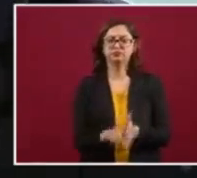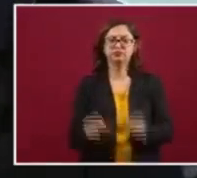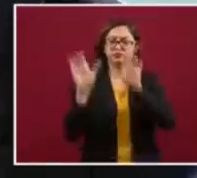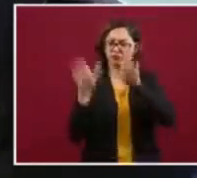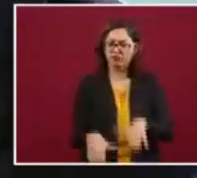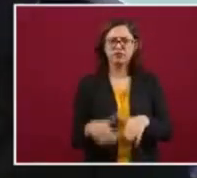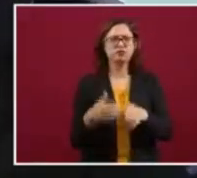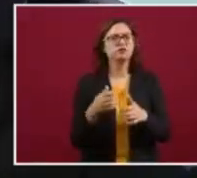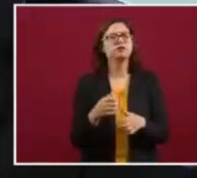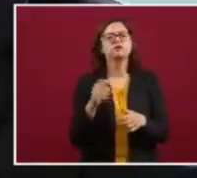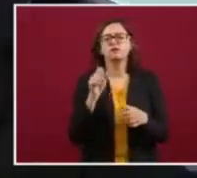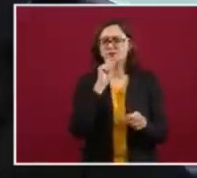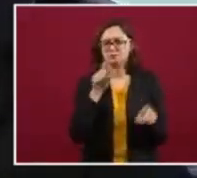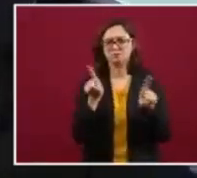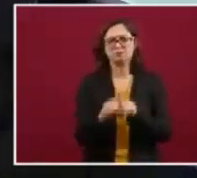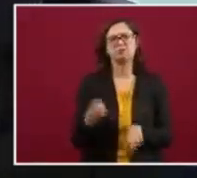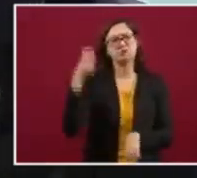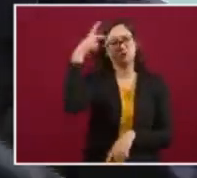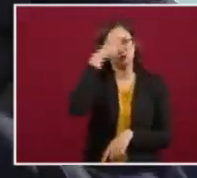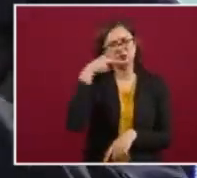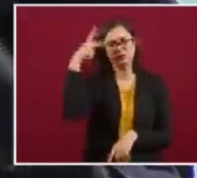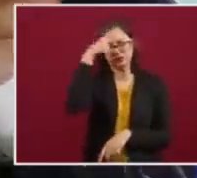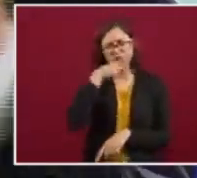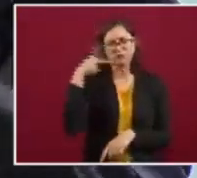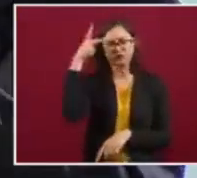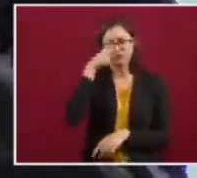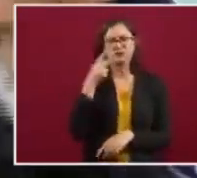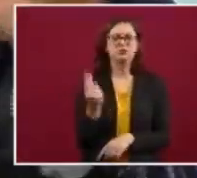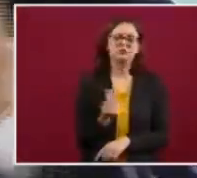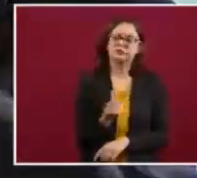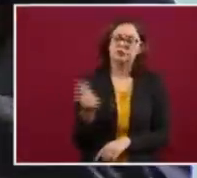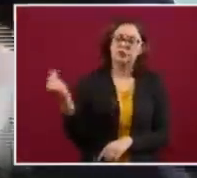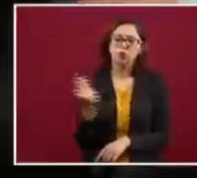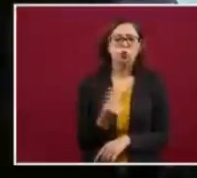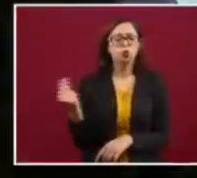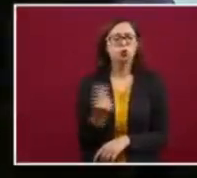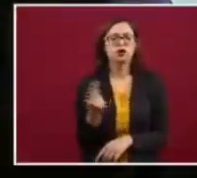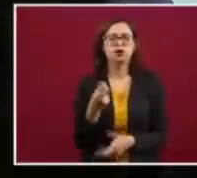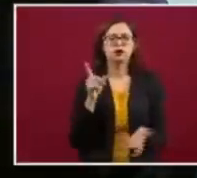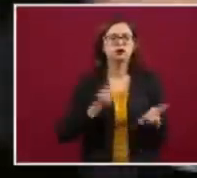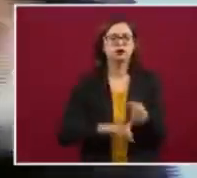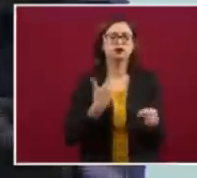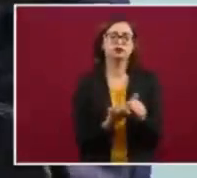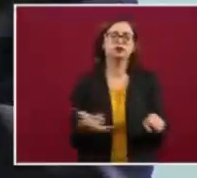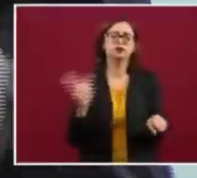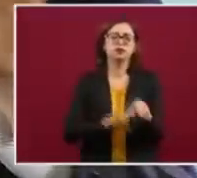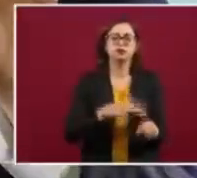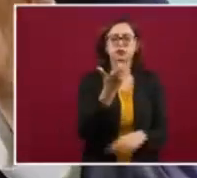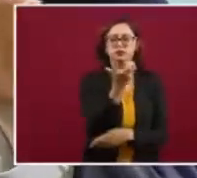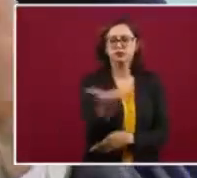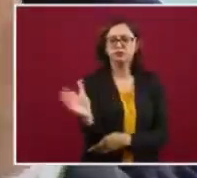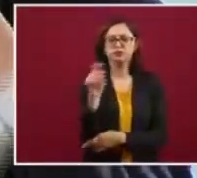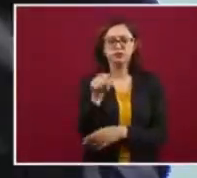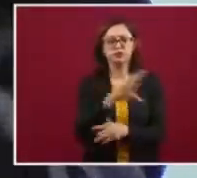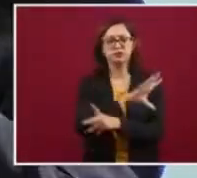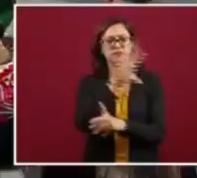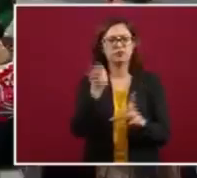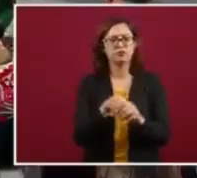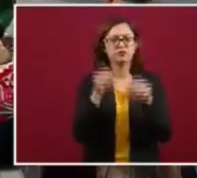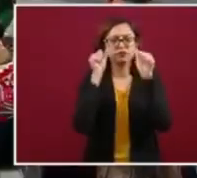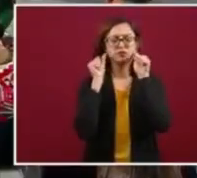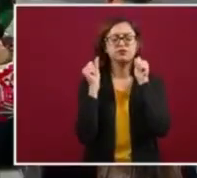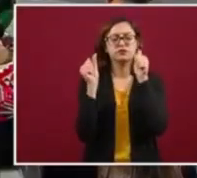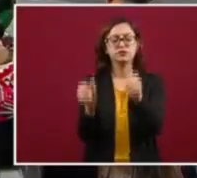psicólogos para el igual número de hospitales rurales. La presencia de los psicólogos es fundamental en este modelo de atención integral